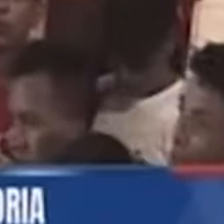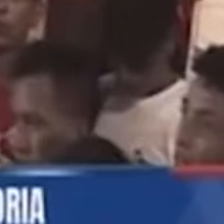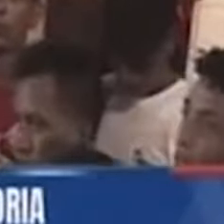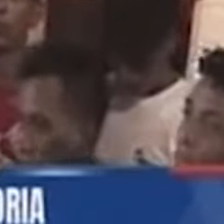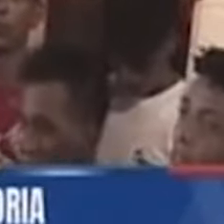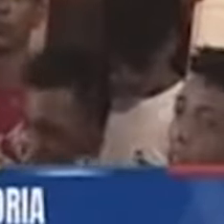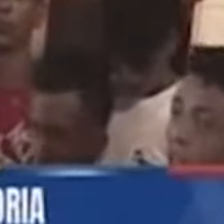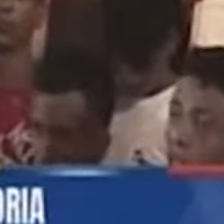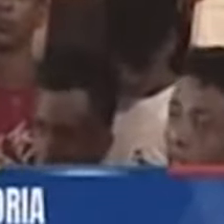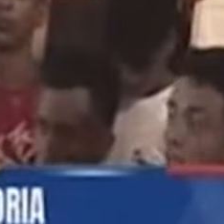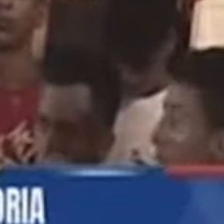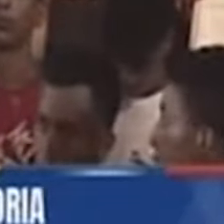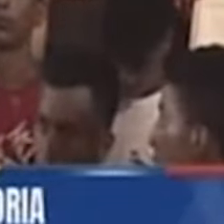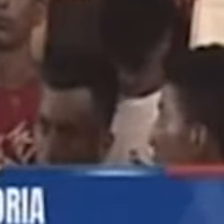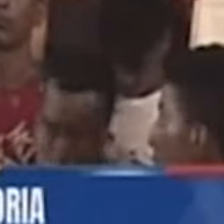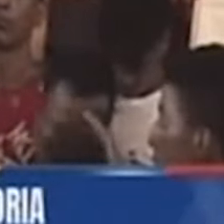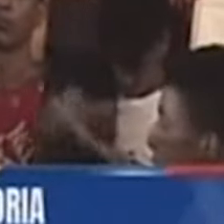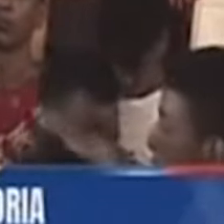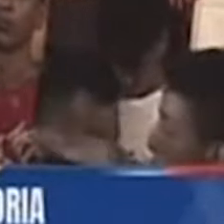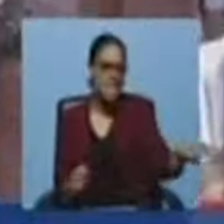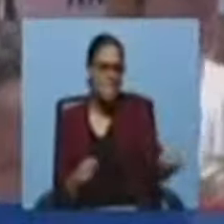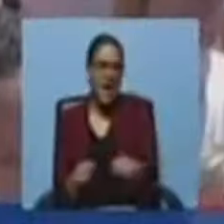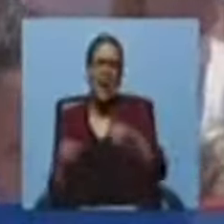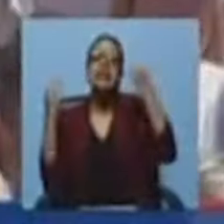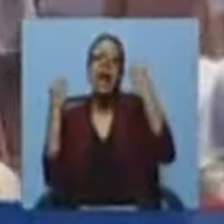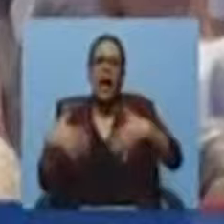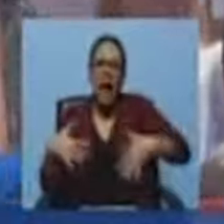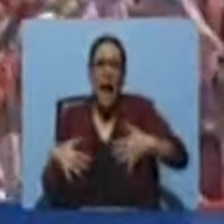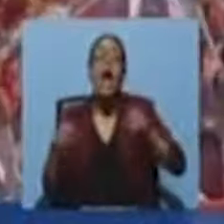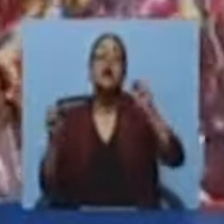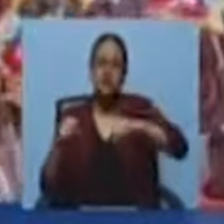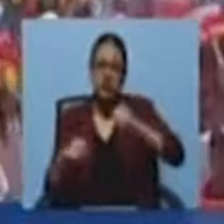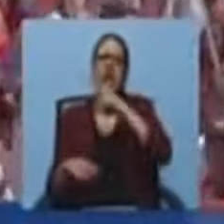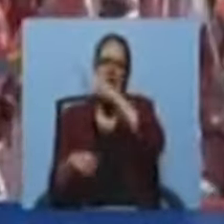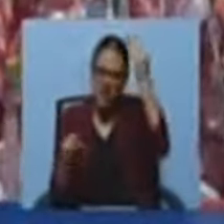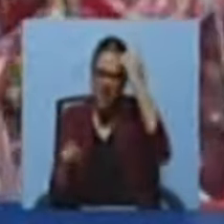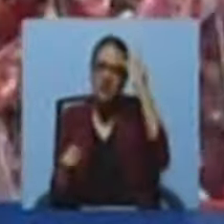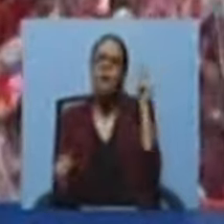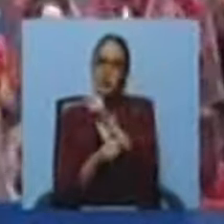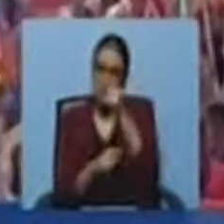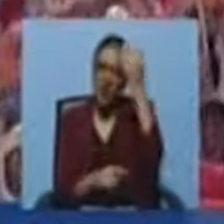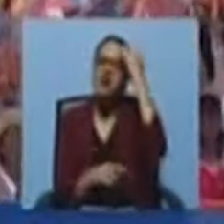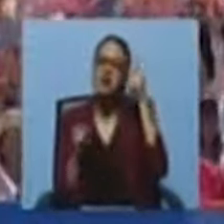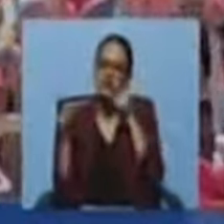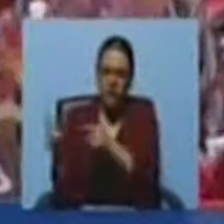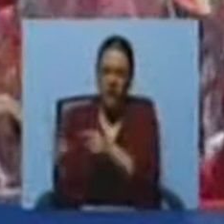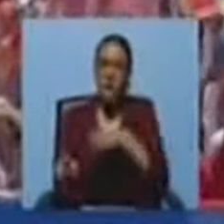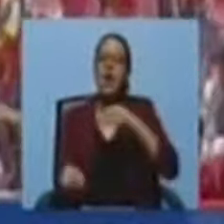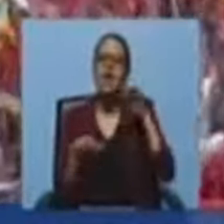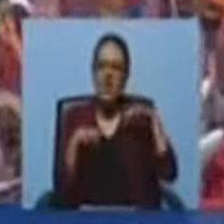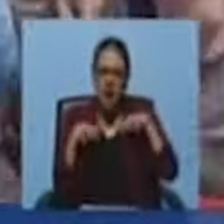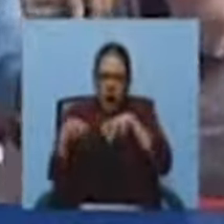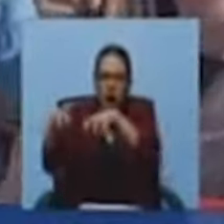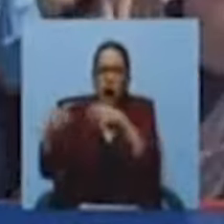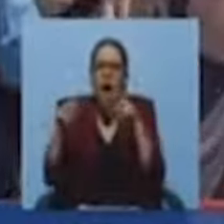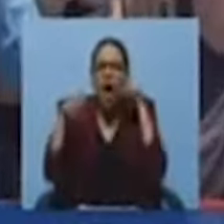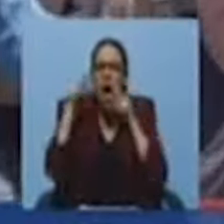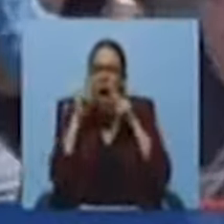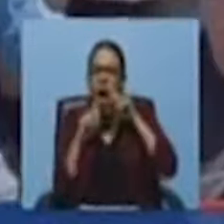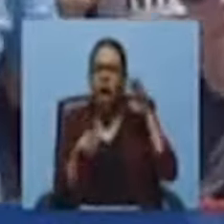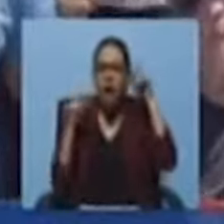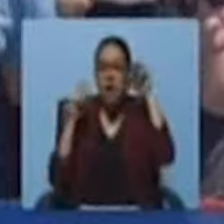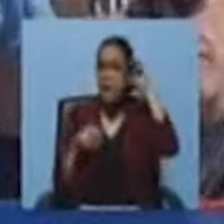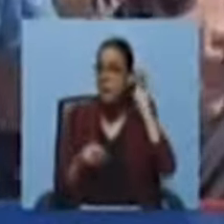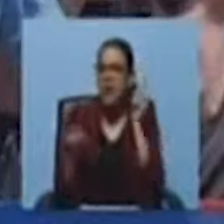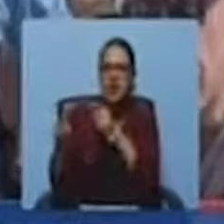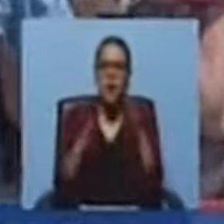Urrutia y aseguró que Machado prepara su salida del país algo que la dirigente ha descartado y la sayona se está preparando